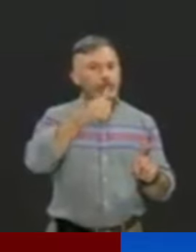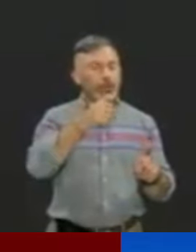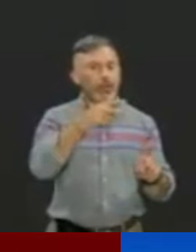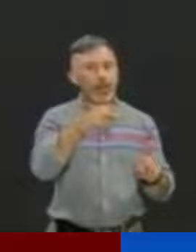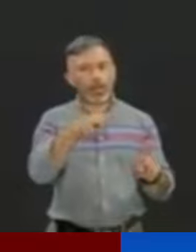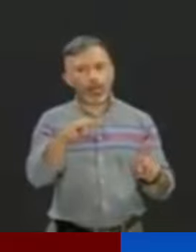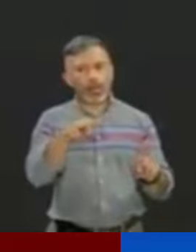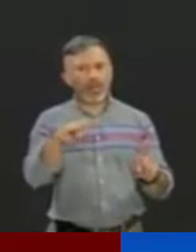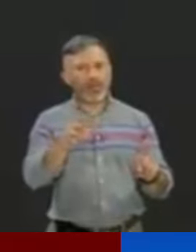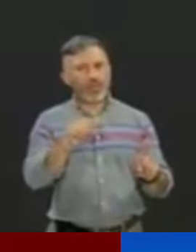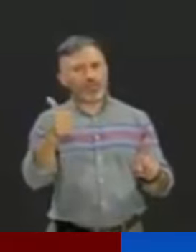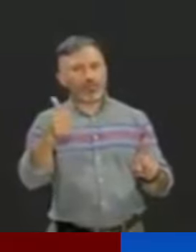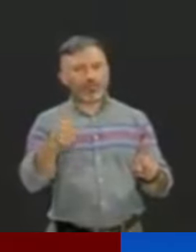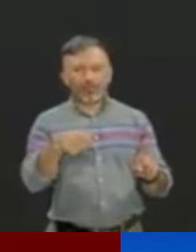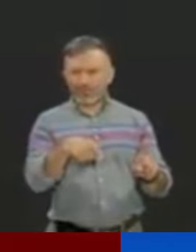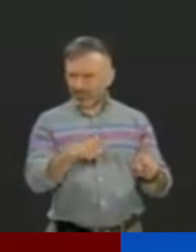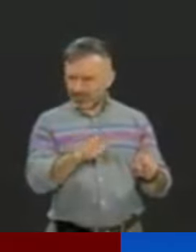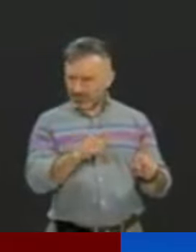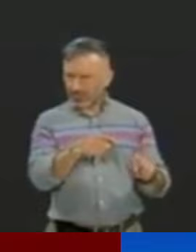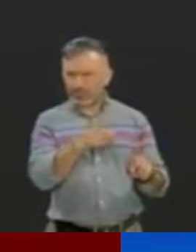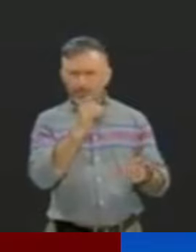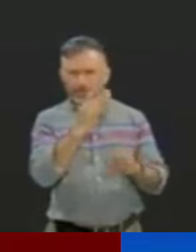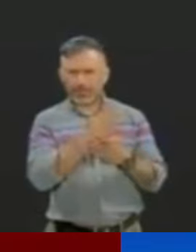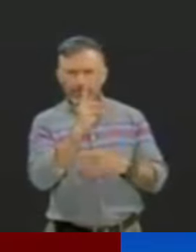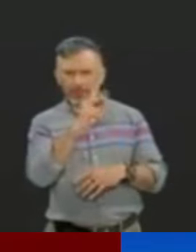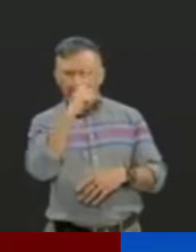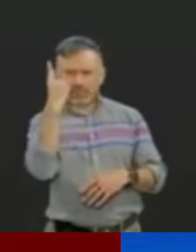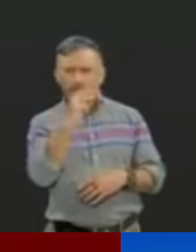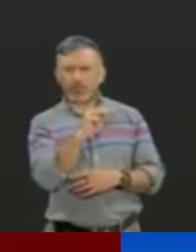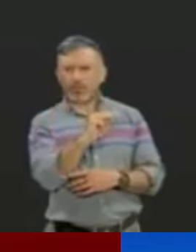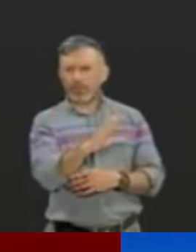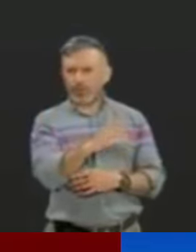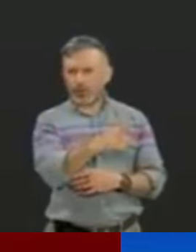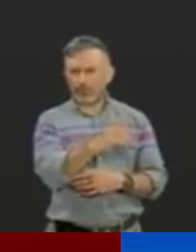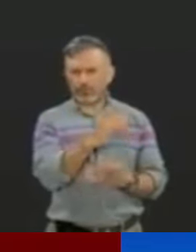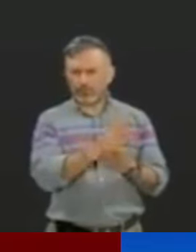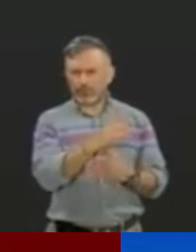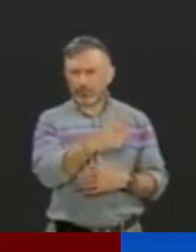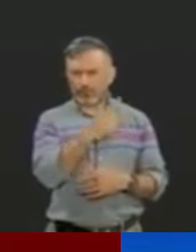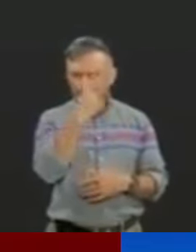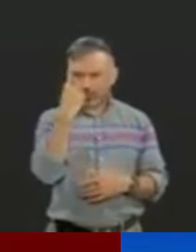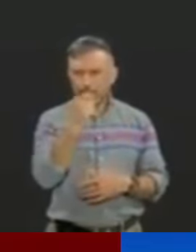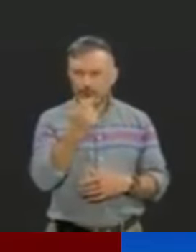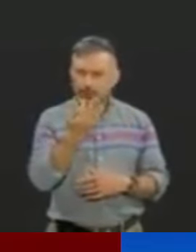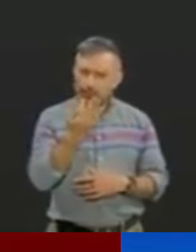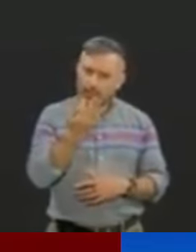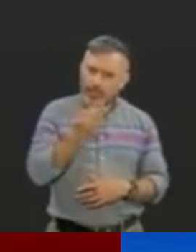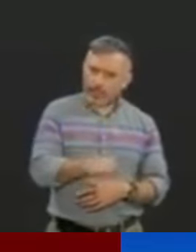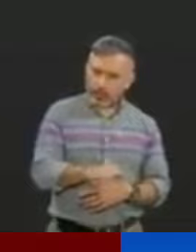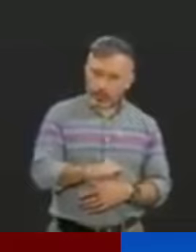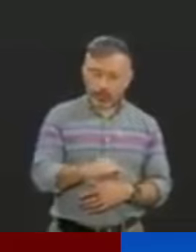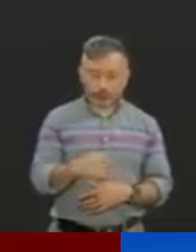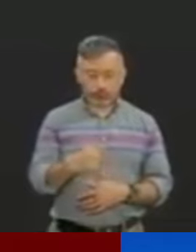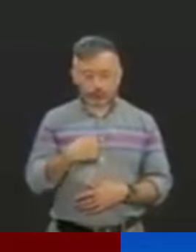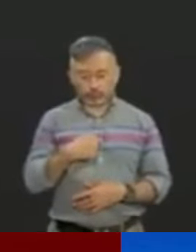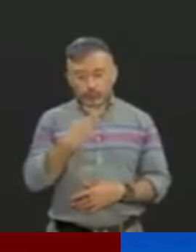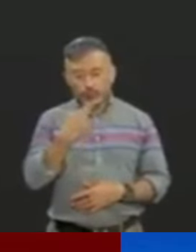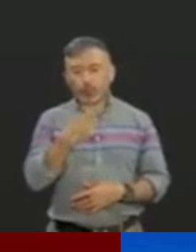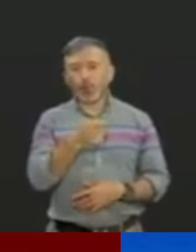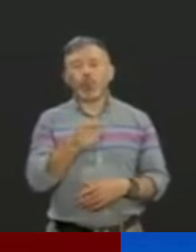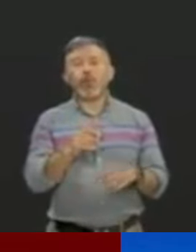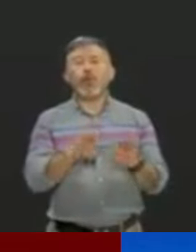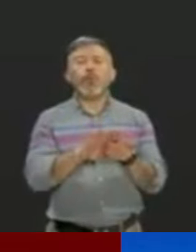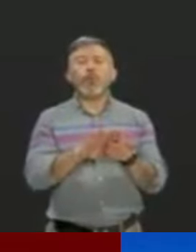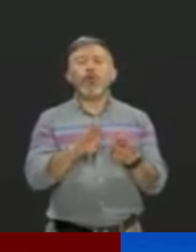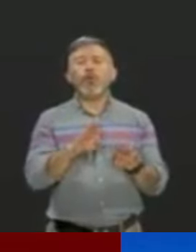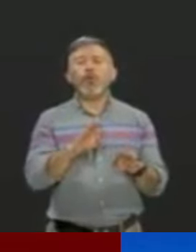se traiciona a sí mismo y evidencia lo que ya comentó también mi compañero Guillermo Santiago, su pragmatismo ramplón,